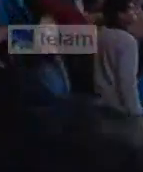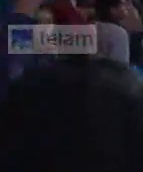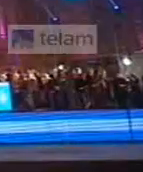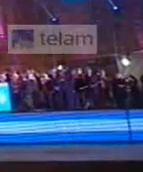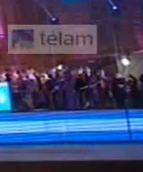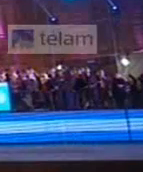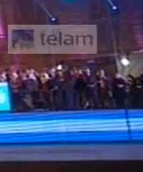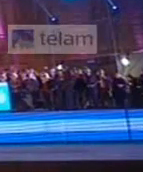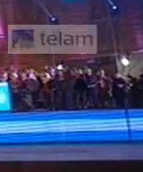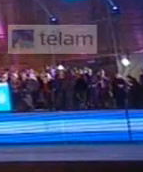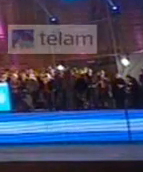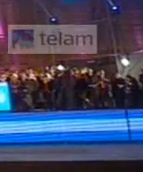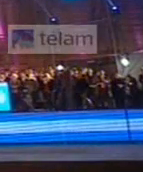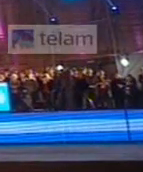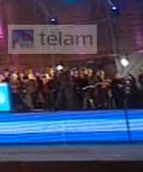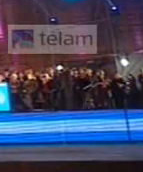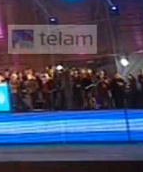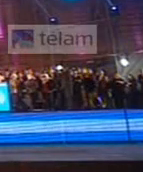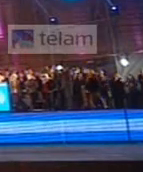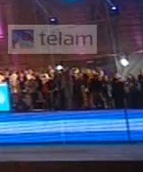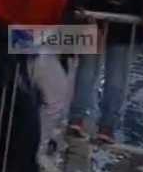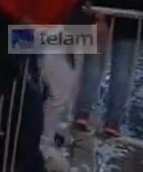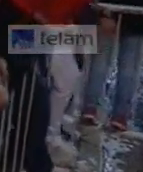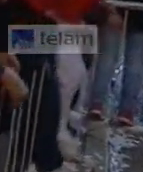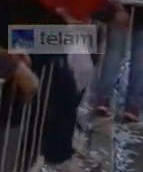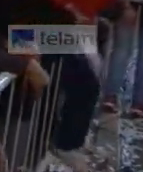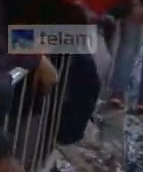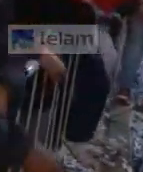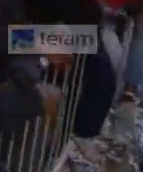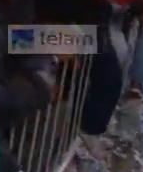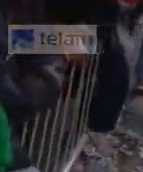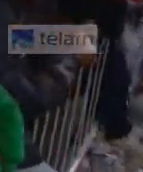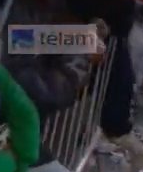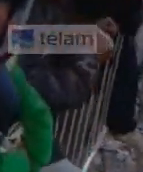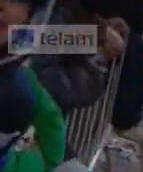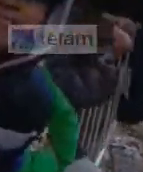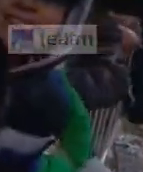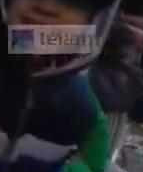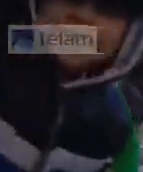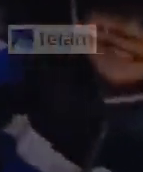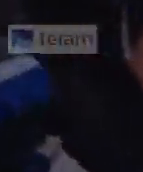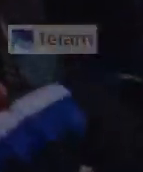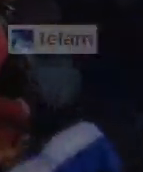argentinos, la doctora Cristina Fernández de Kirchner.